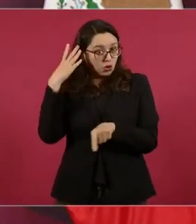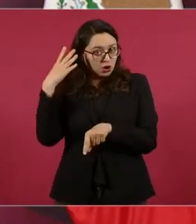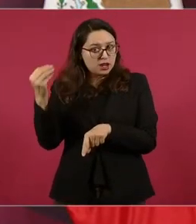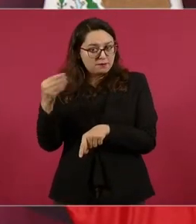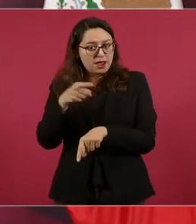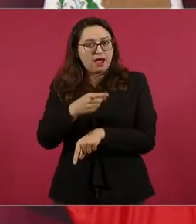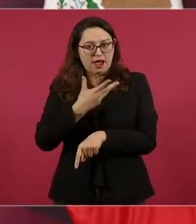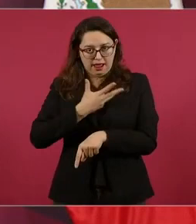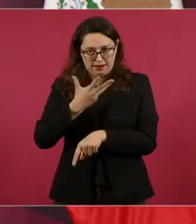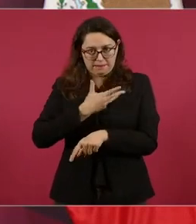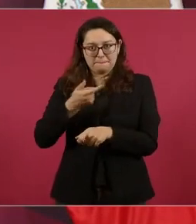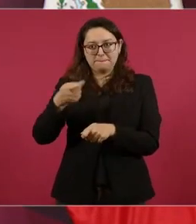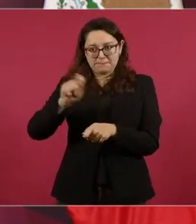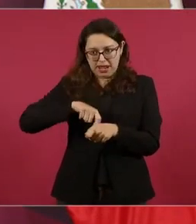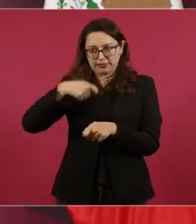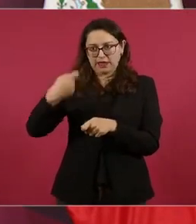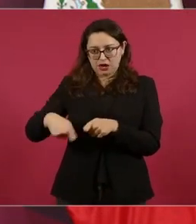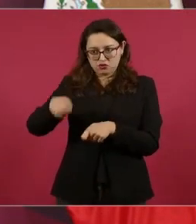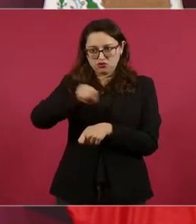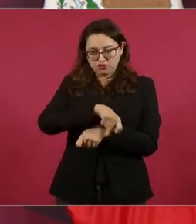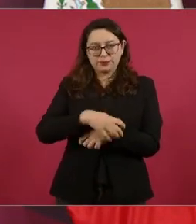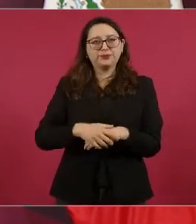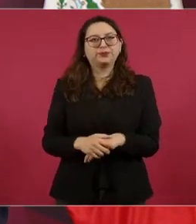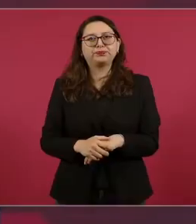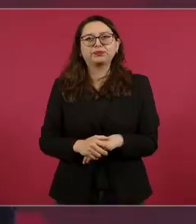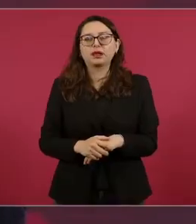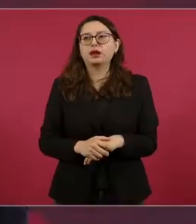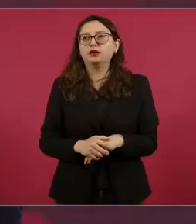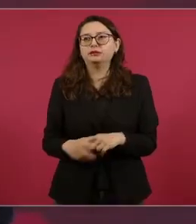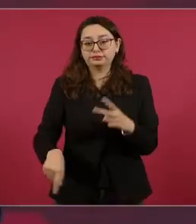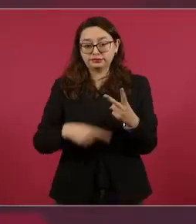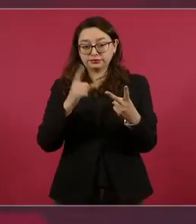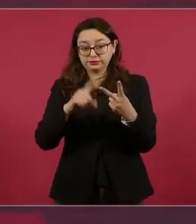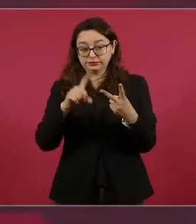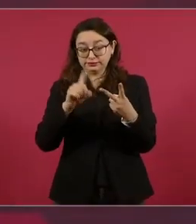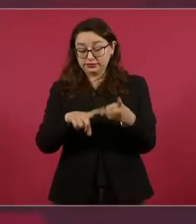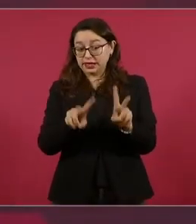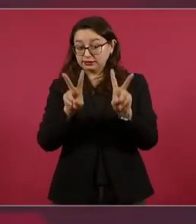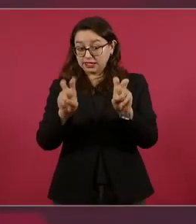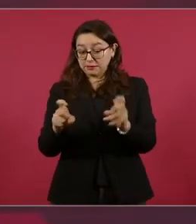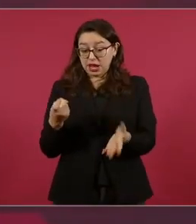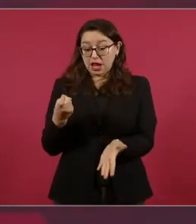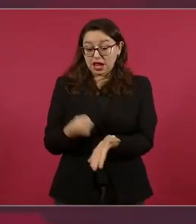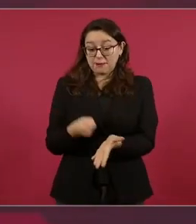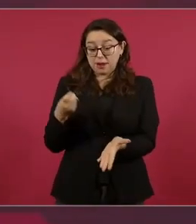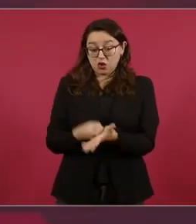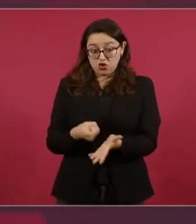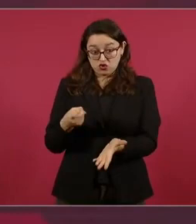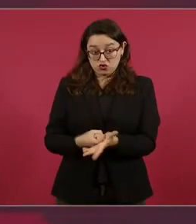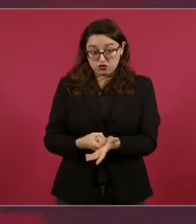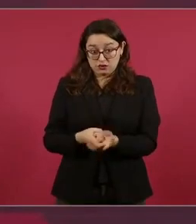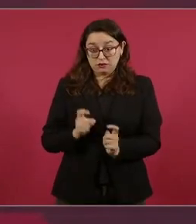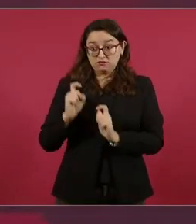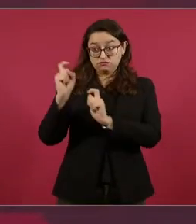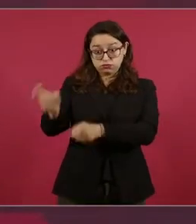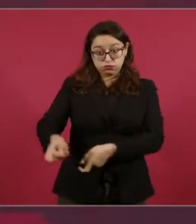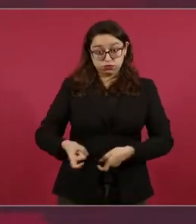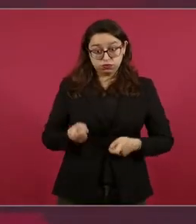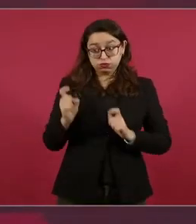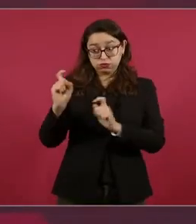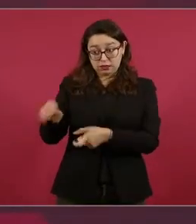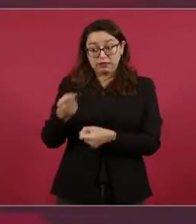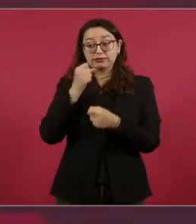Colima se protegió también la captura de camarón también al no